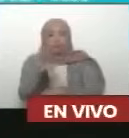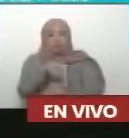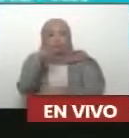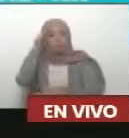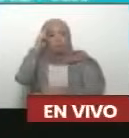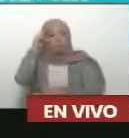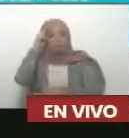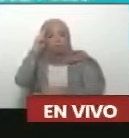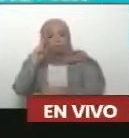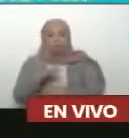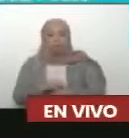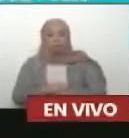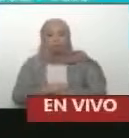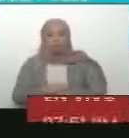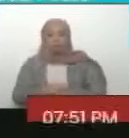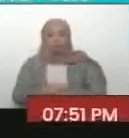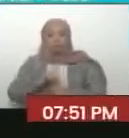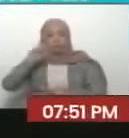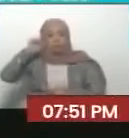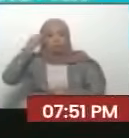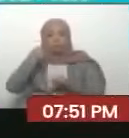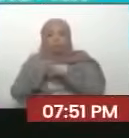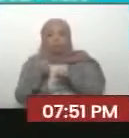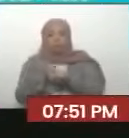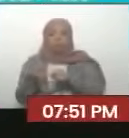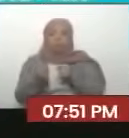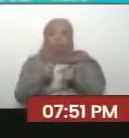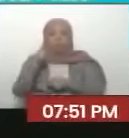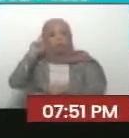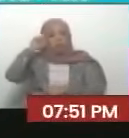memoria, recordar.